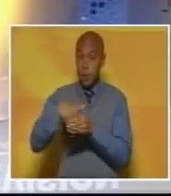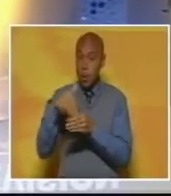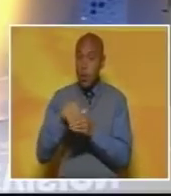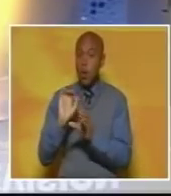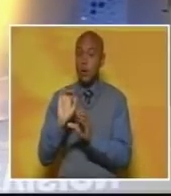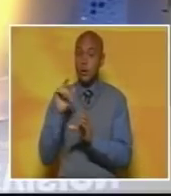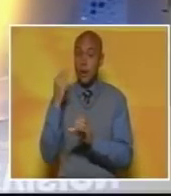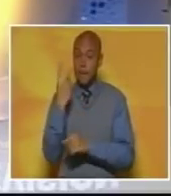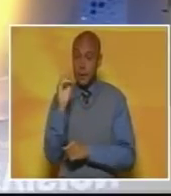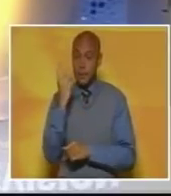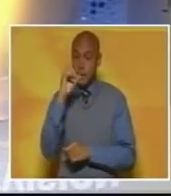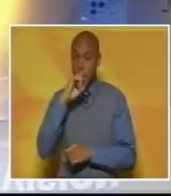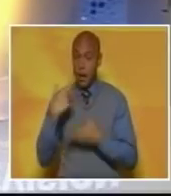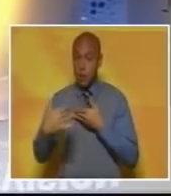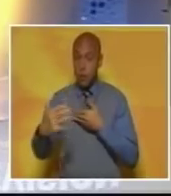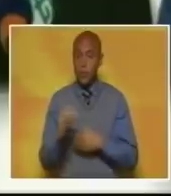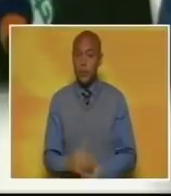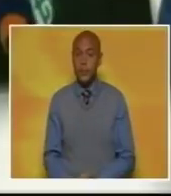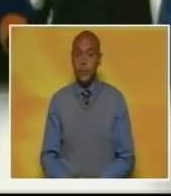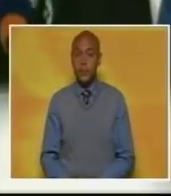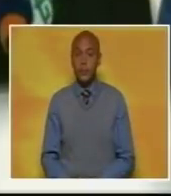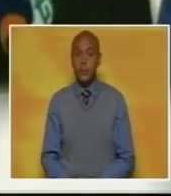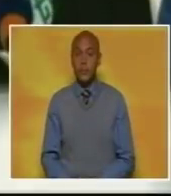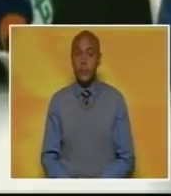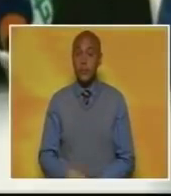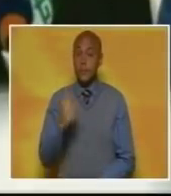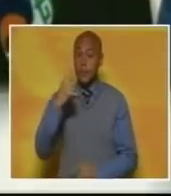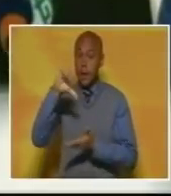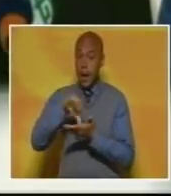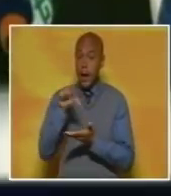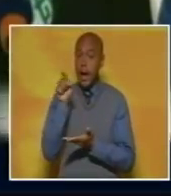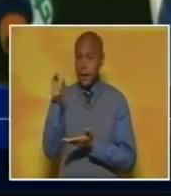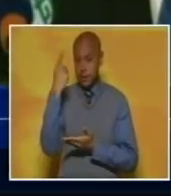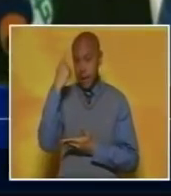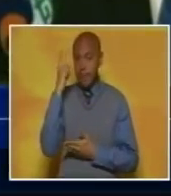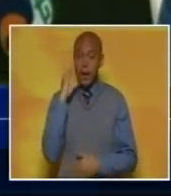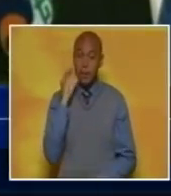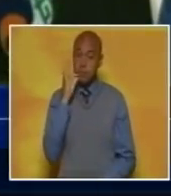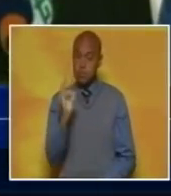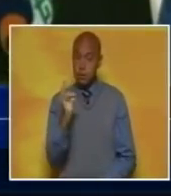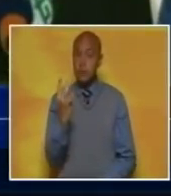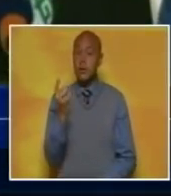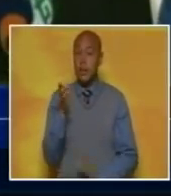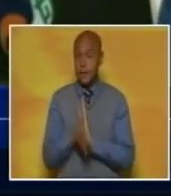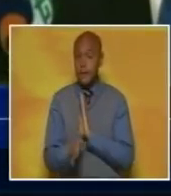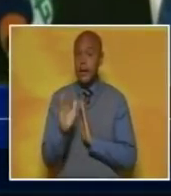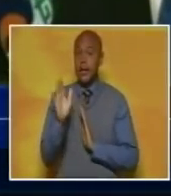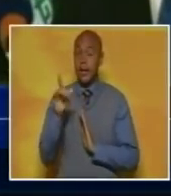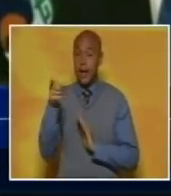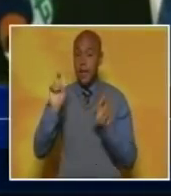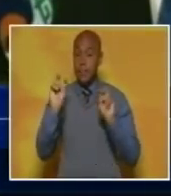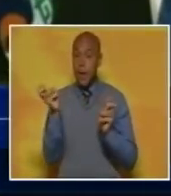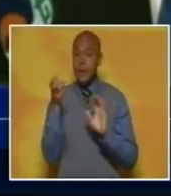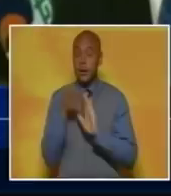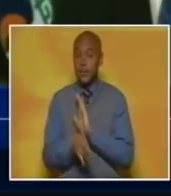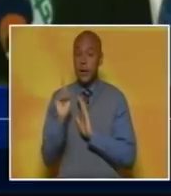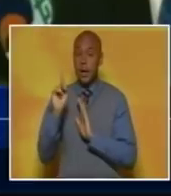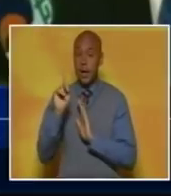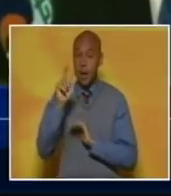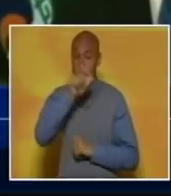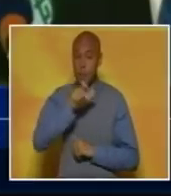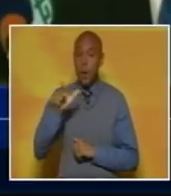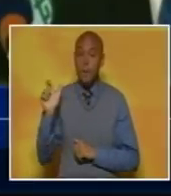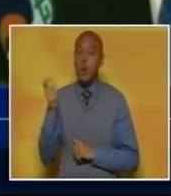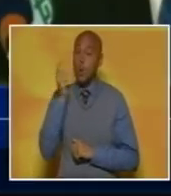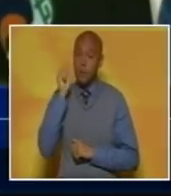de este 2020. Irán bien lo conoce. Poder satisfacer las necesidades de un pueblo cuando su